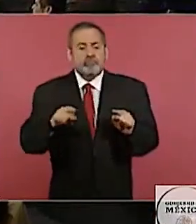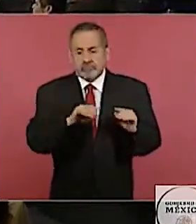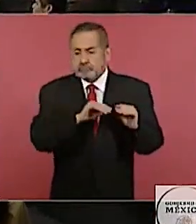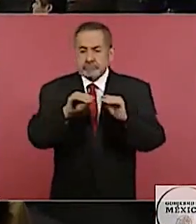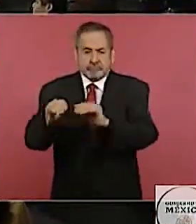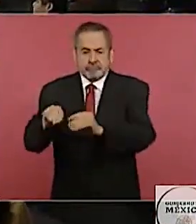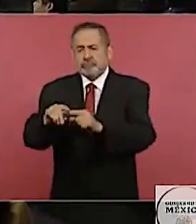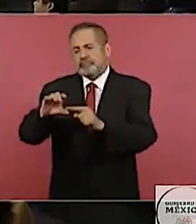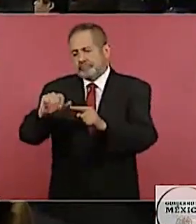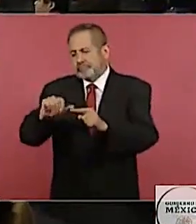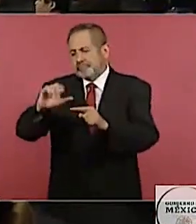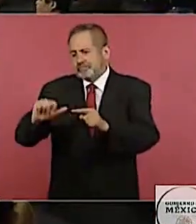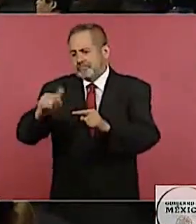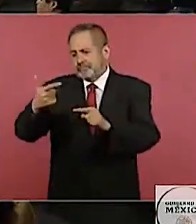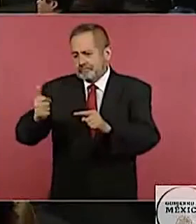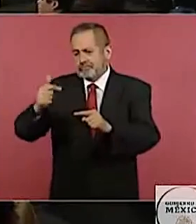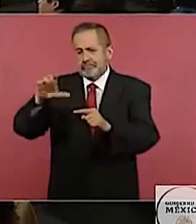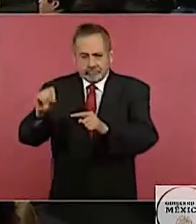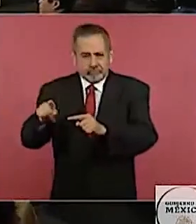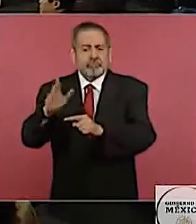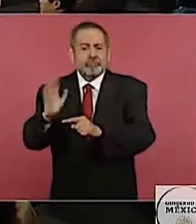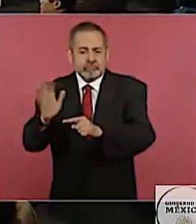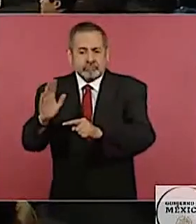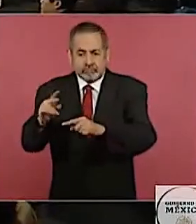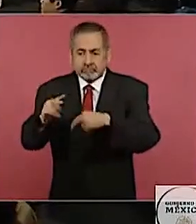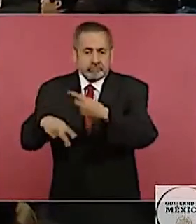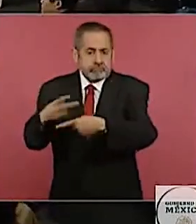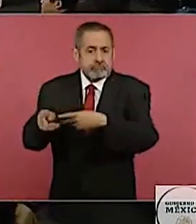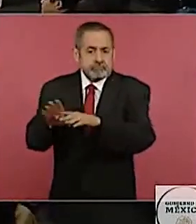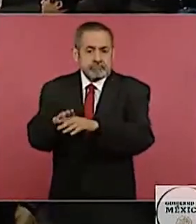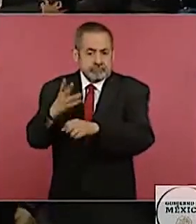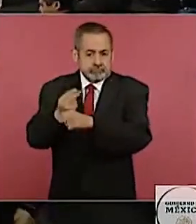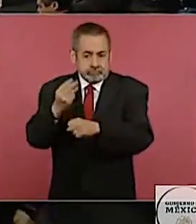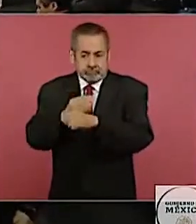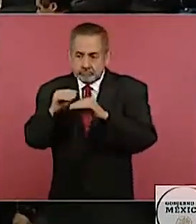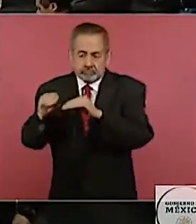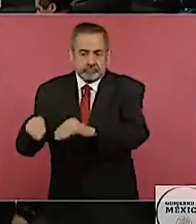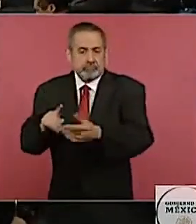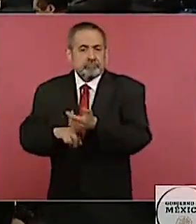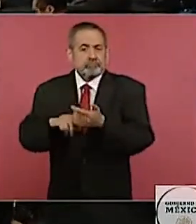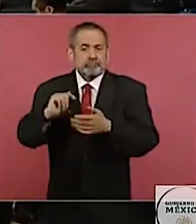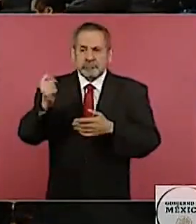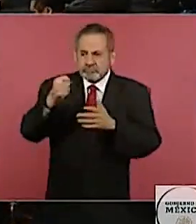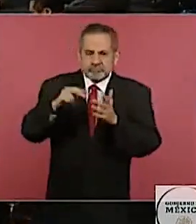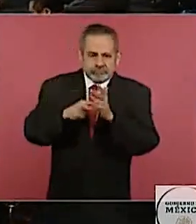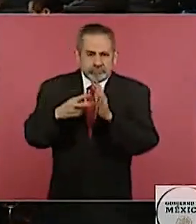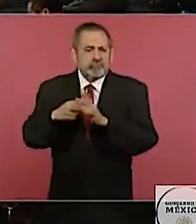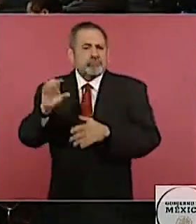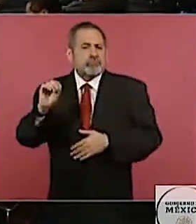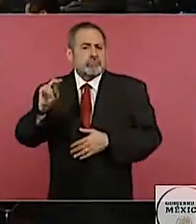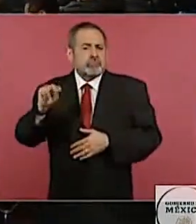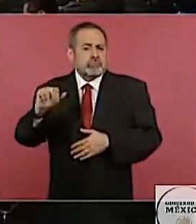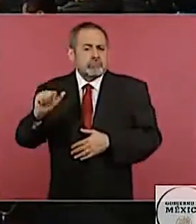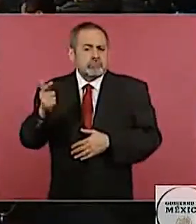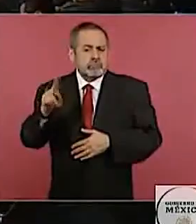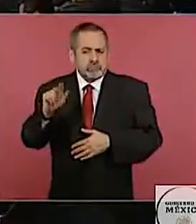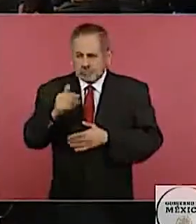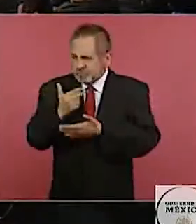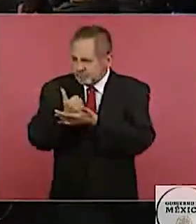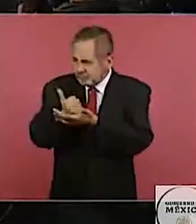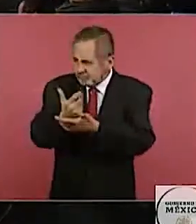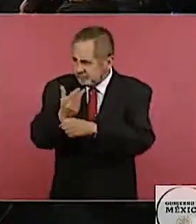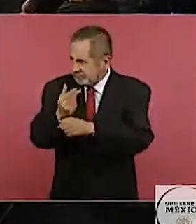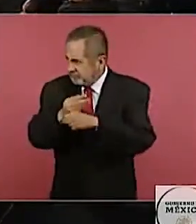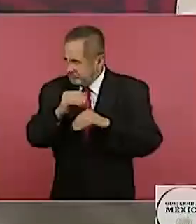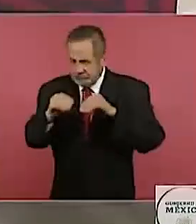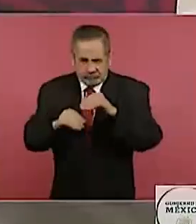cayaco ya hemos estado checando ahí ya arrancaron las plantas llegaron los técnicos de con agua y están trabajando para que